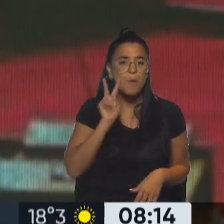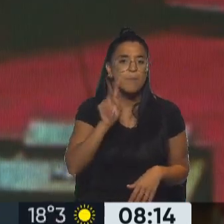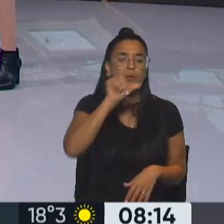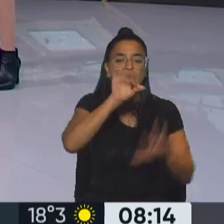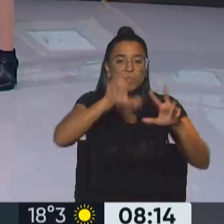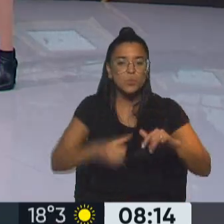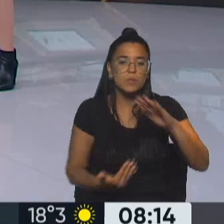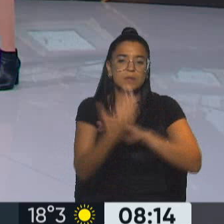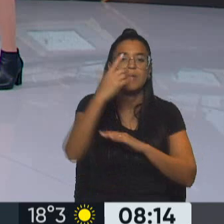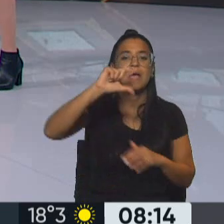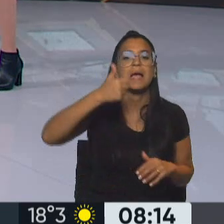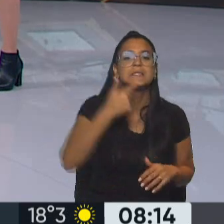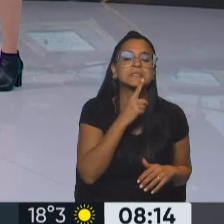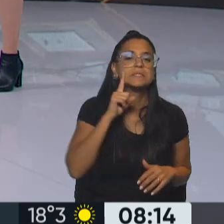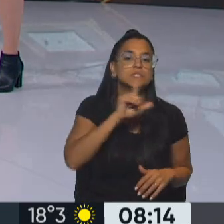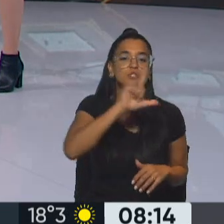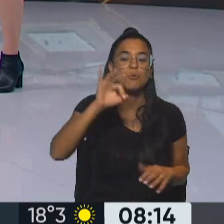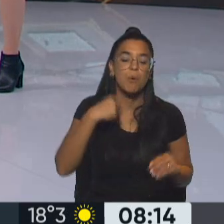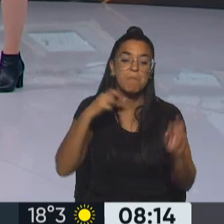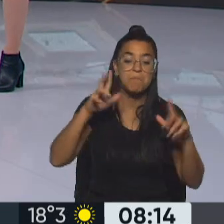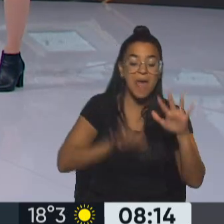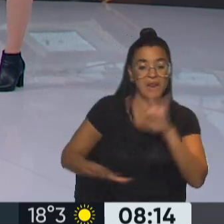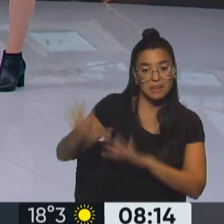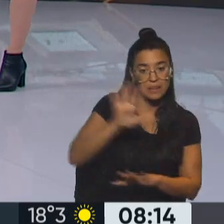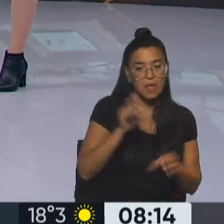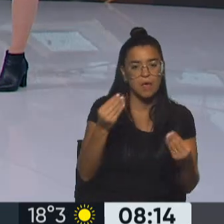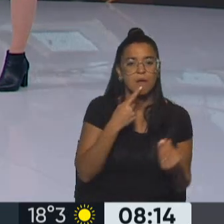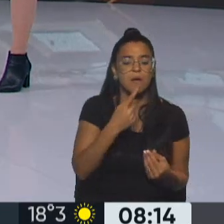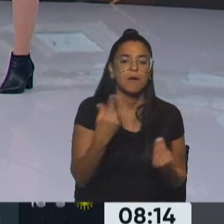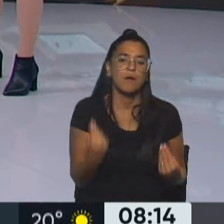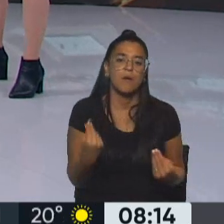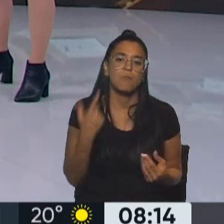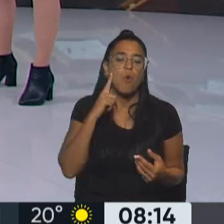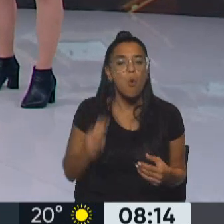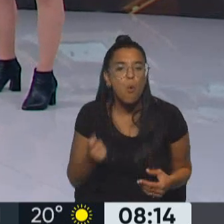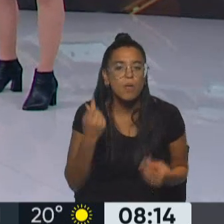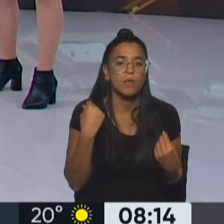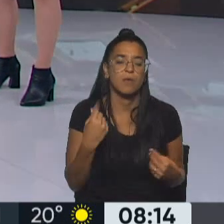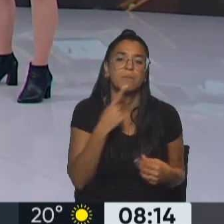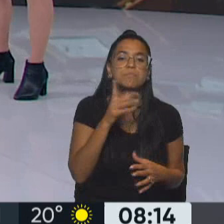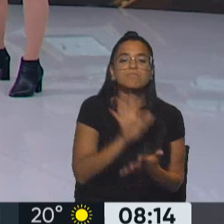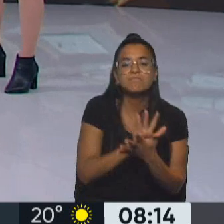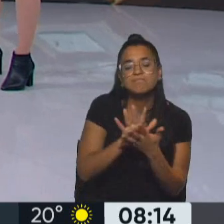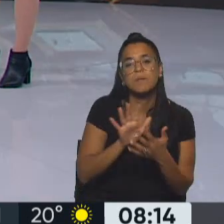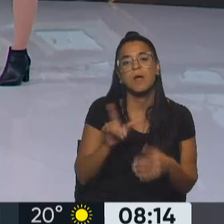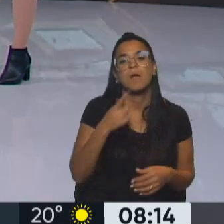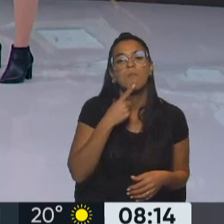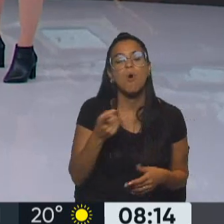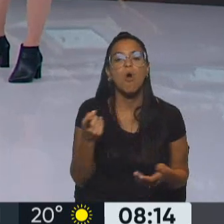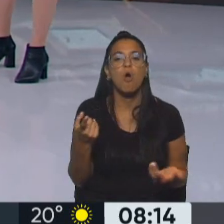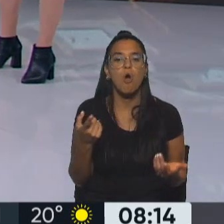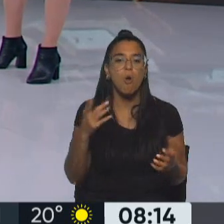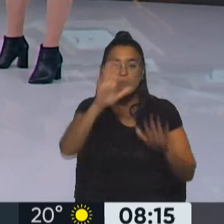un tweet de Pedro Castillo porque porque la estrategia de Castillo ante esta arremetida judicial es tratar de evocar